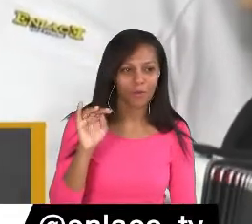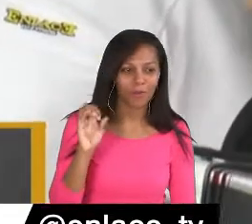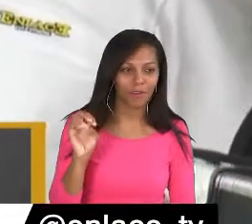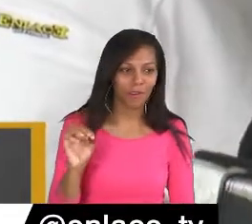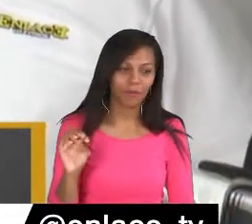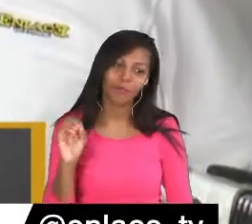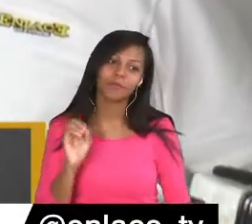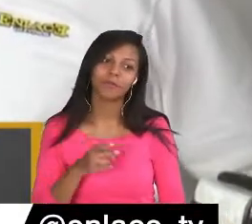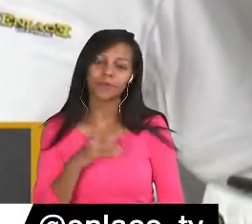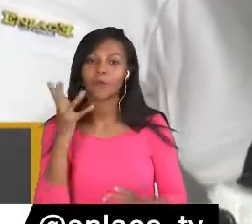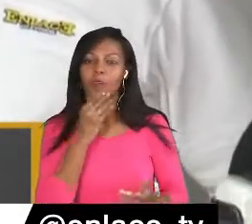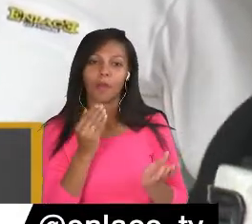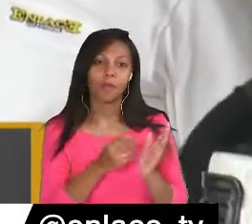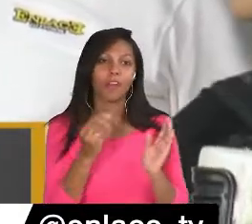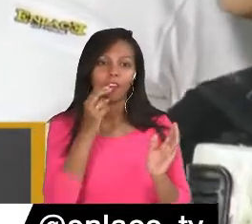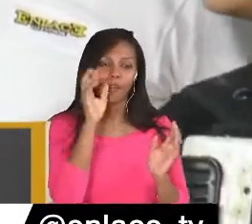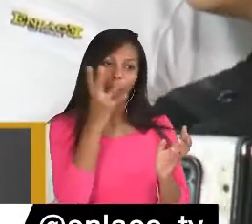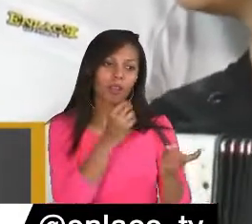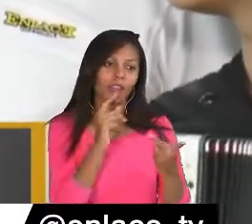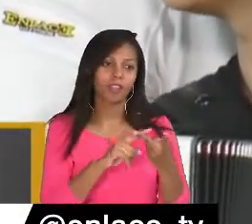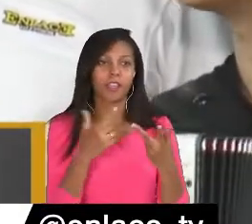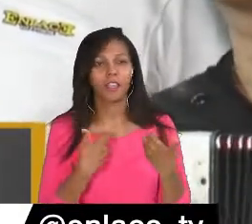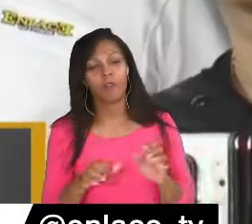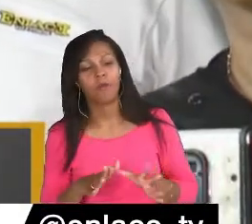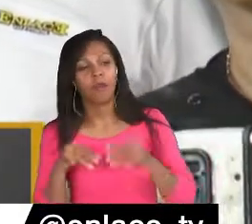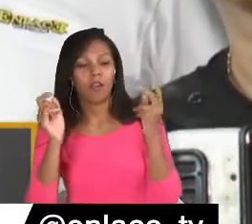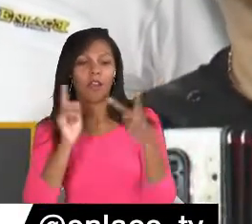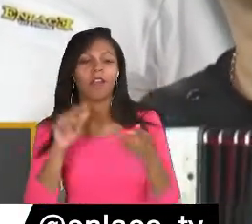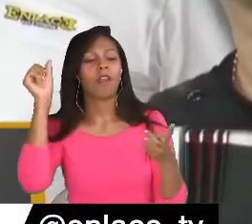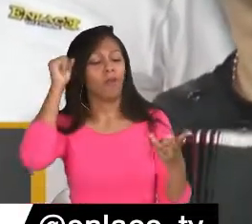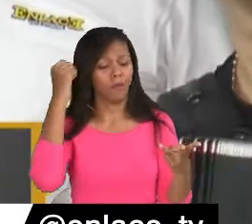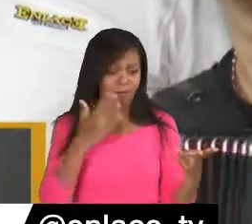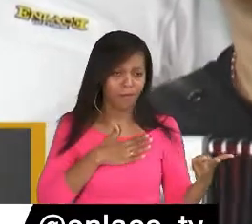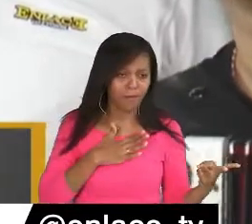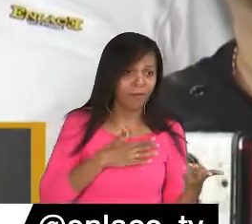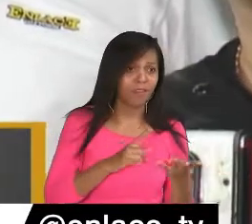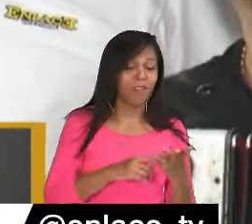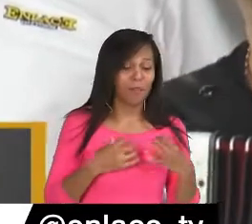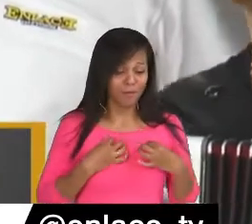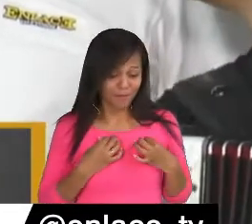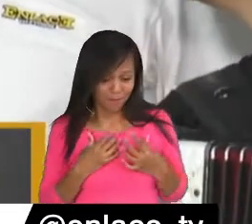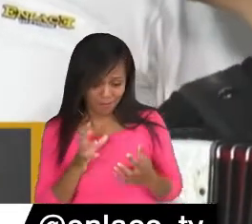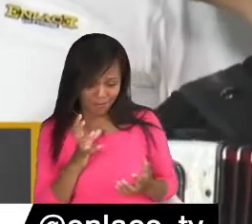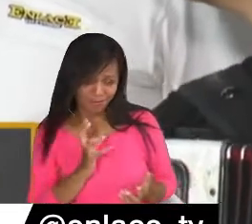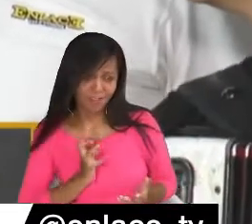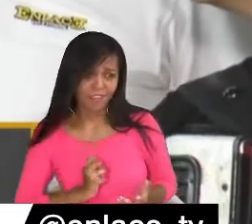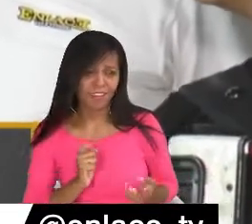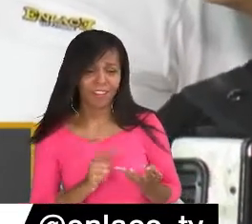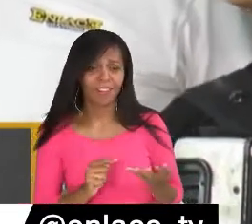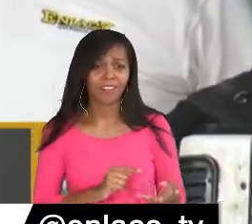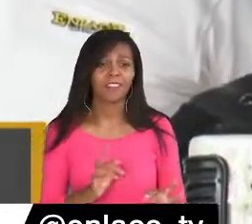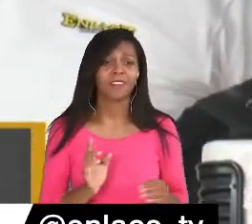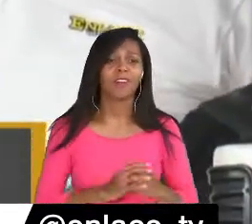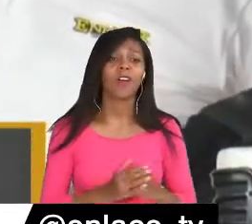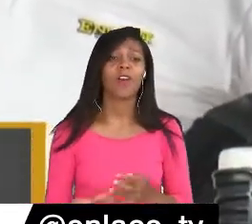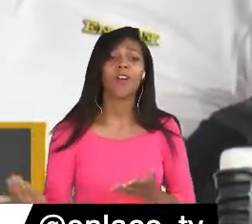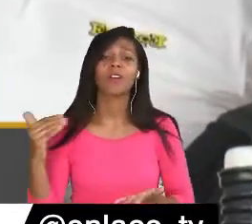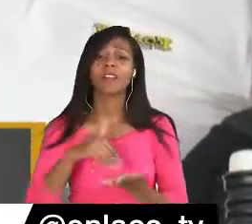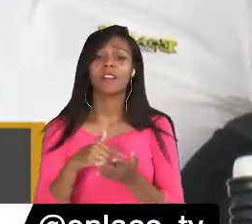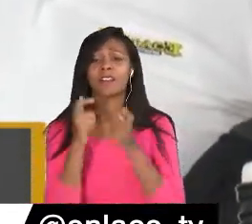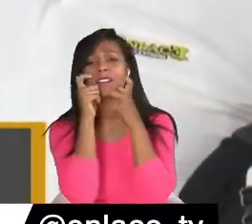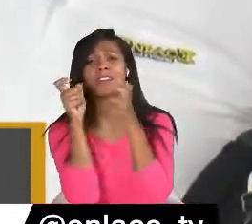que sí, como Niña Bonita, Quiero Volar, Acuérdate de Mí, Mi Ropita Vieja, No Me Resignaré. No, no me vuelvo a enamorar,